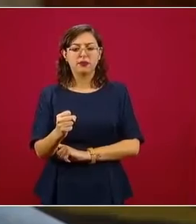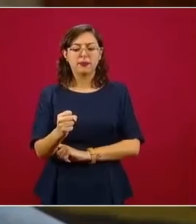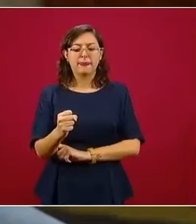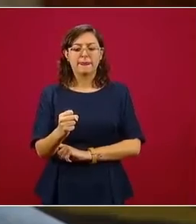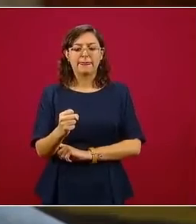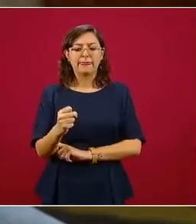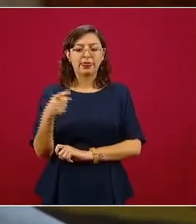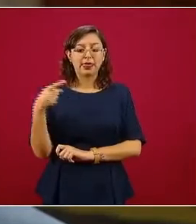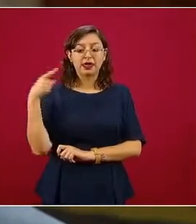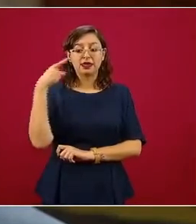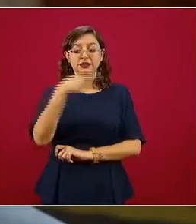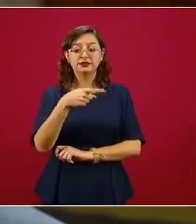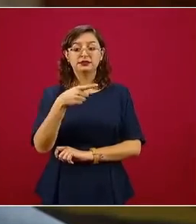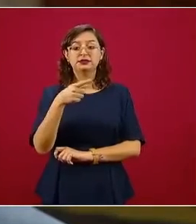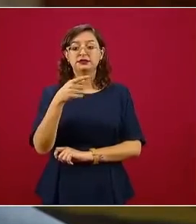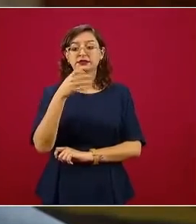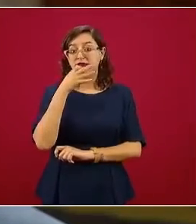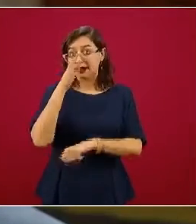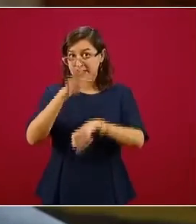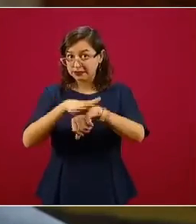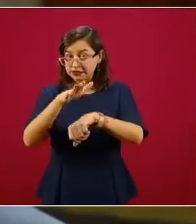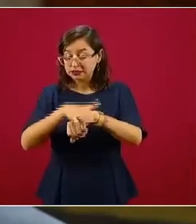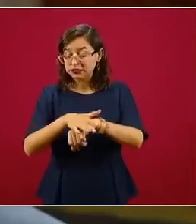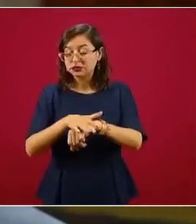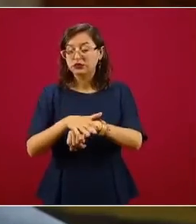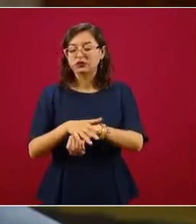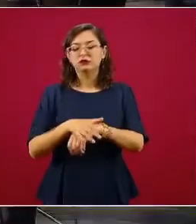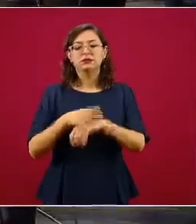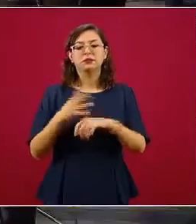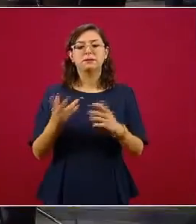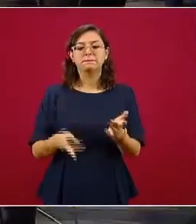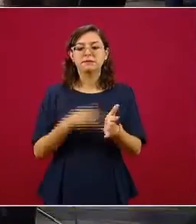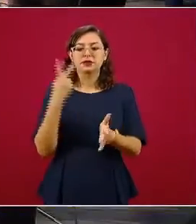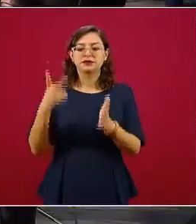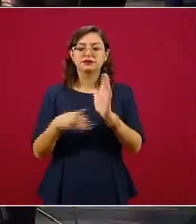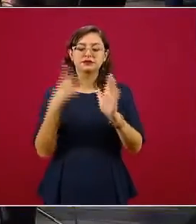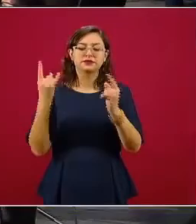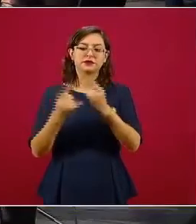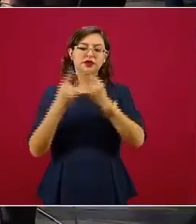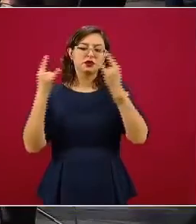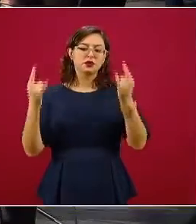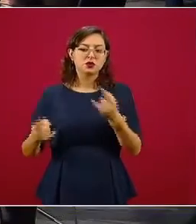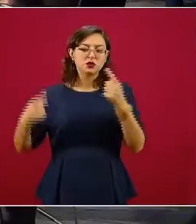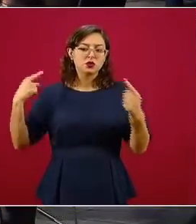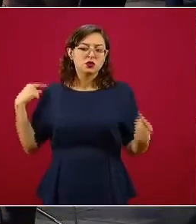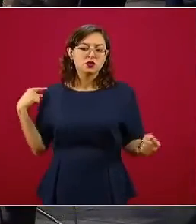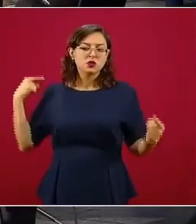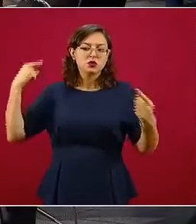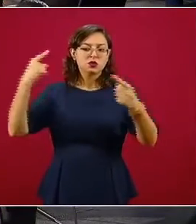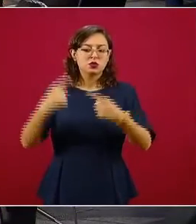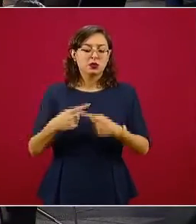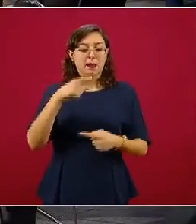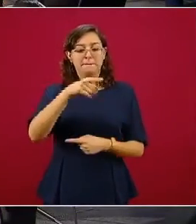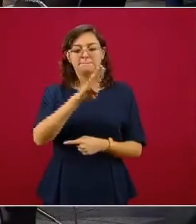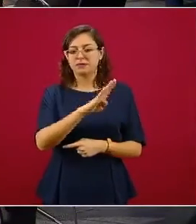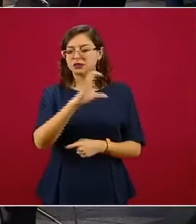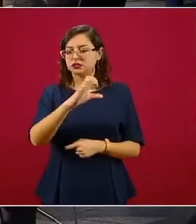sé si él ya está informado y usted también, que históricamente Baja California Sur